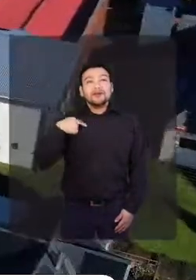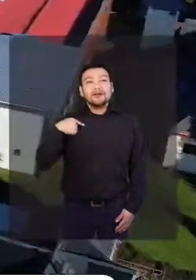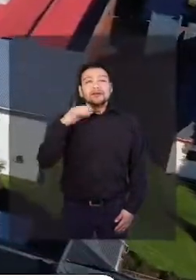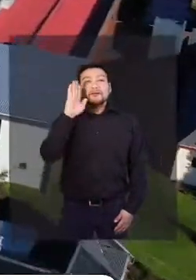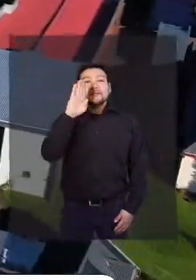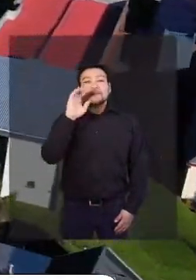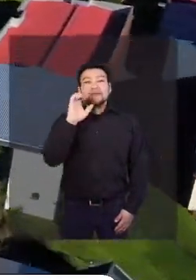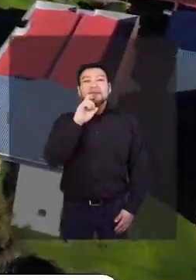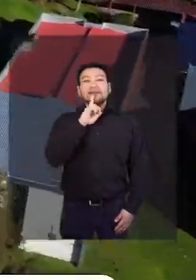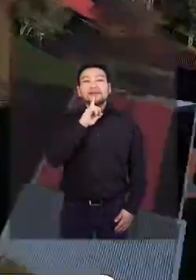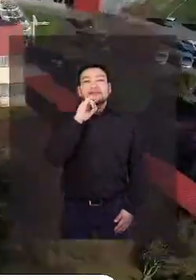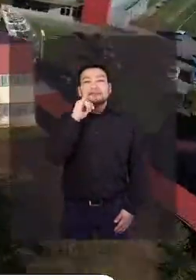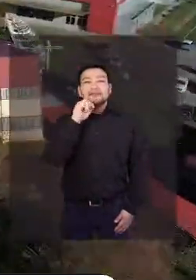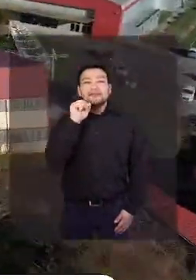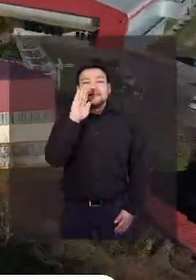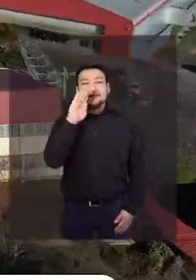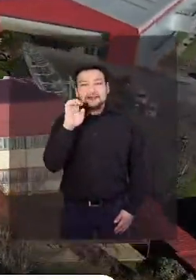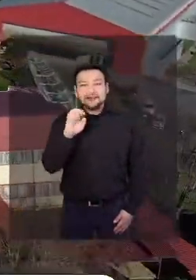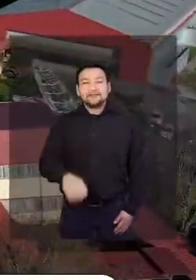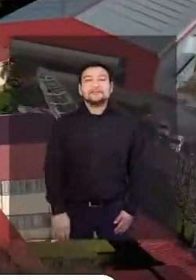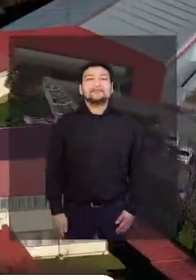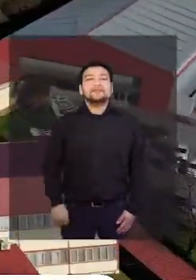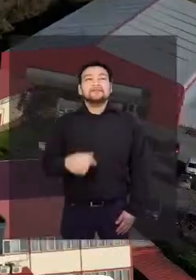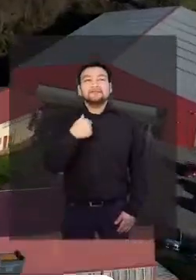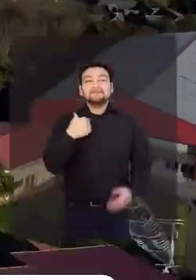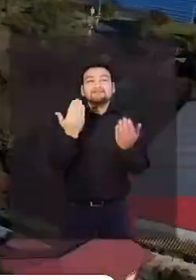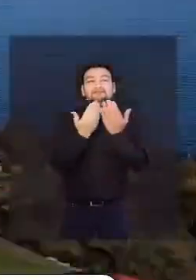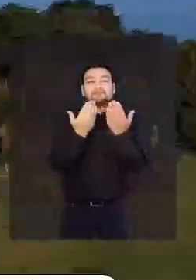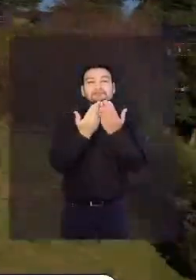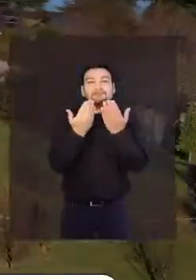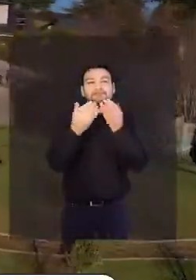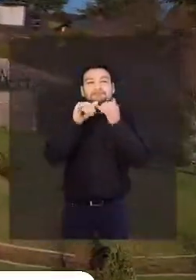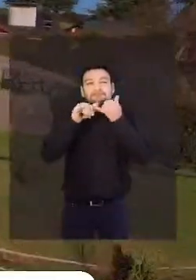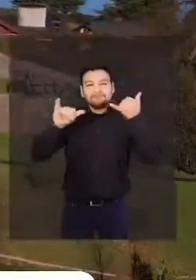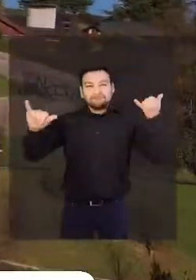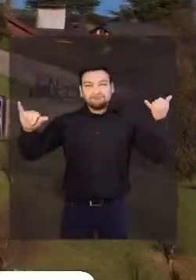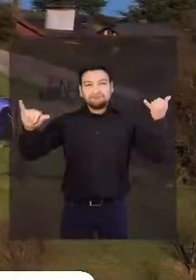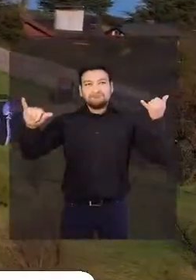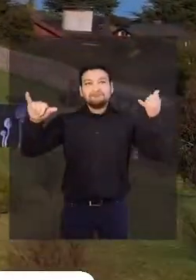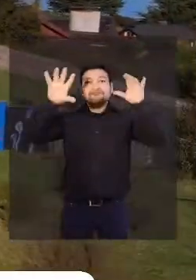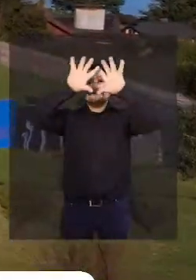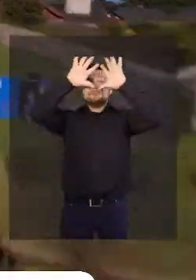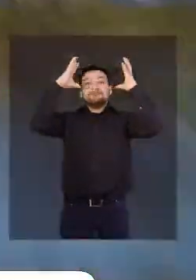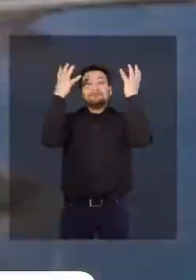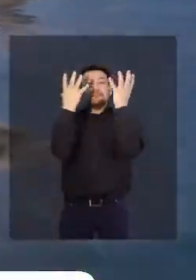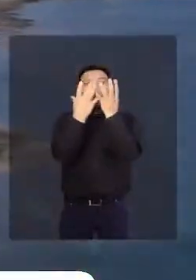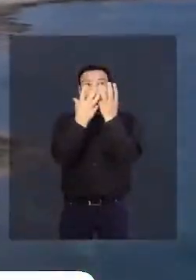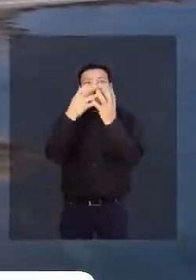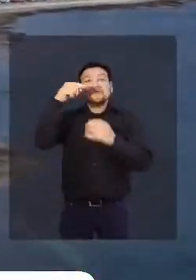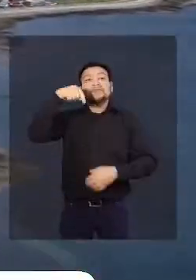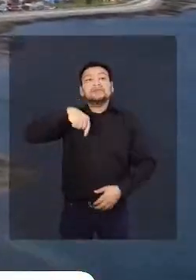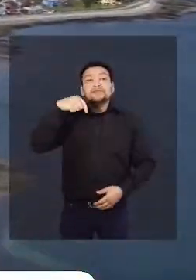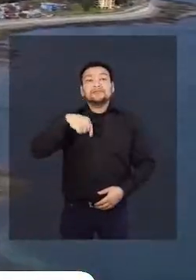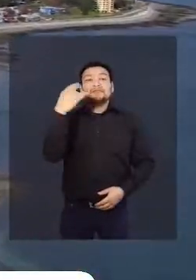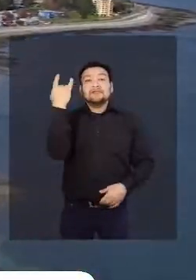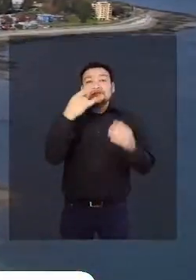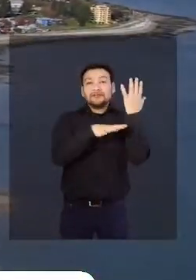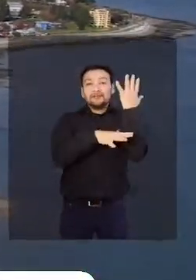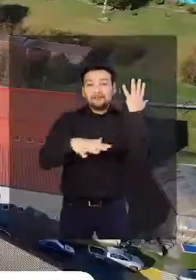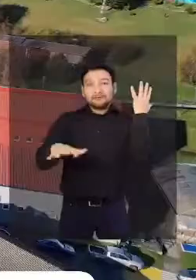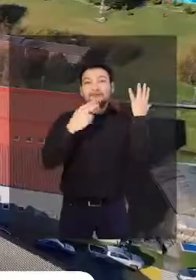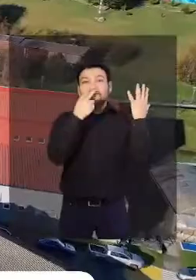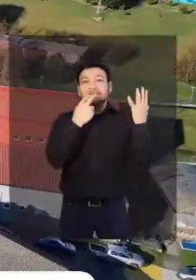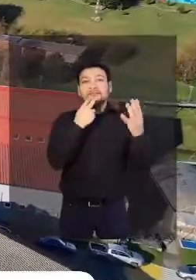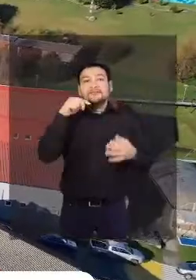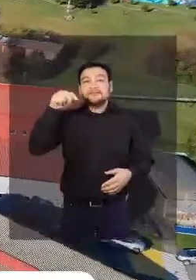Bienvenidos a la Universidad Austral de Chile, sede Puerto Montt, ubicada en el inicio de la carretera austral y una de